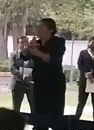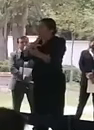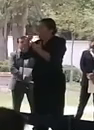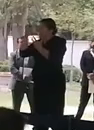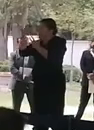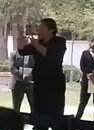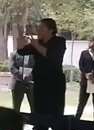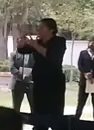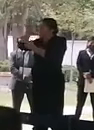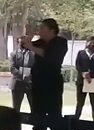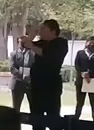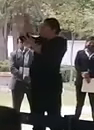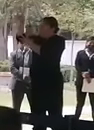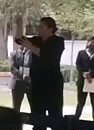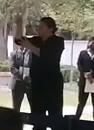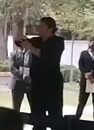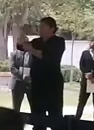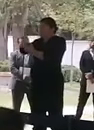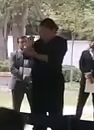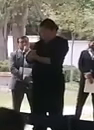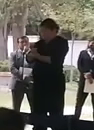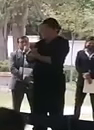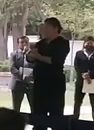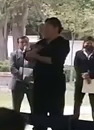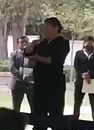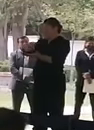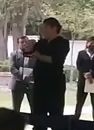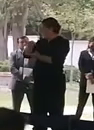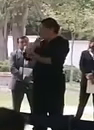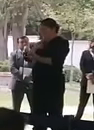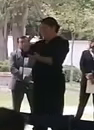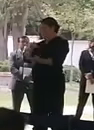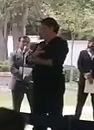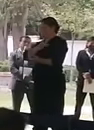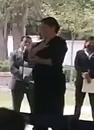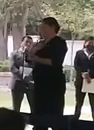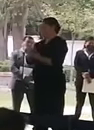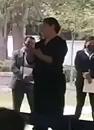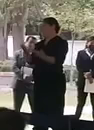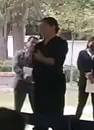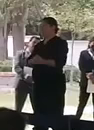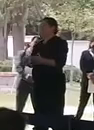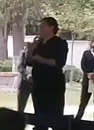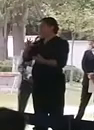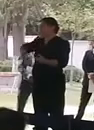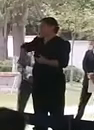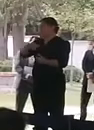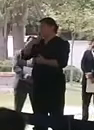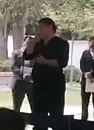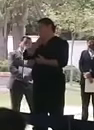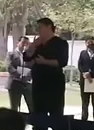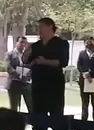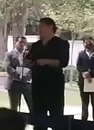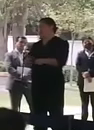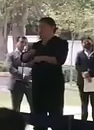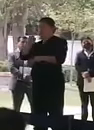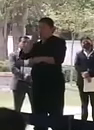un lugar mejor de donde estamos ahora, ¿no? Comentaba con la gobernadora, con Lorena,